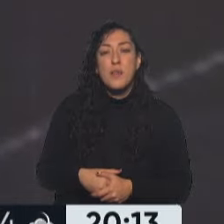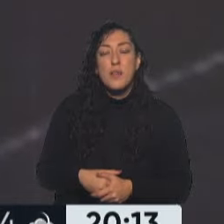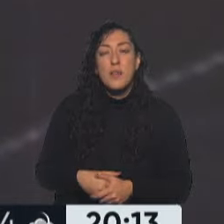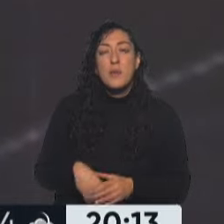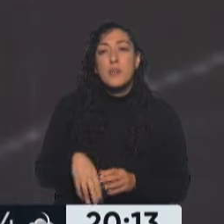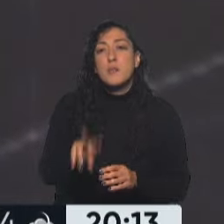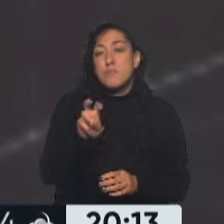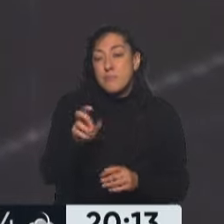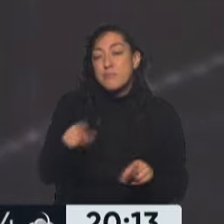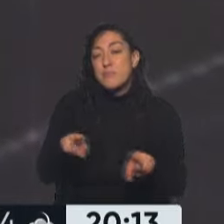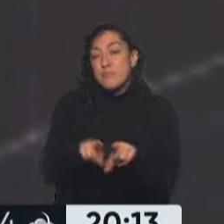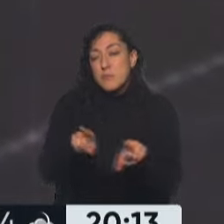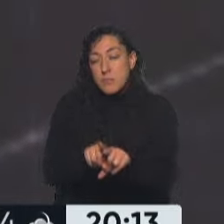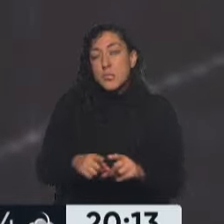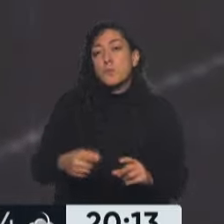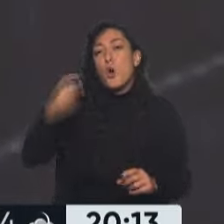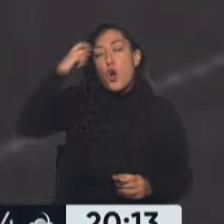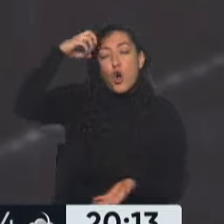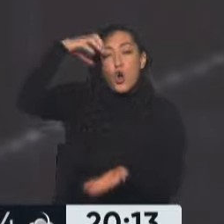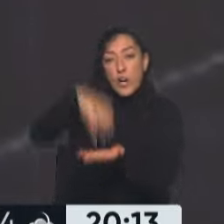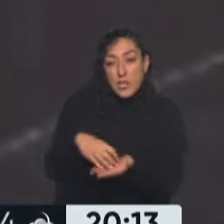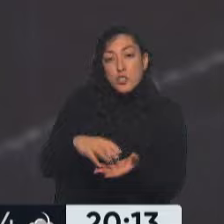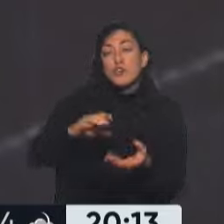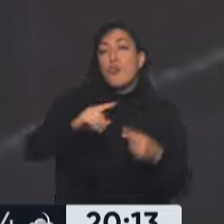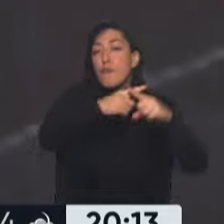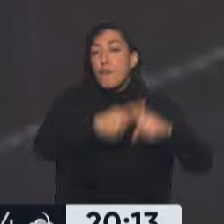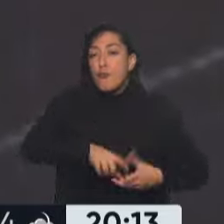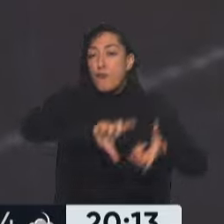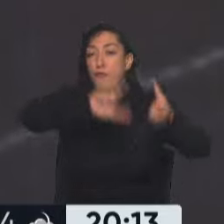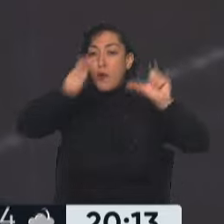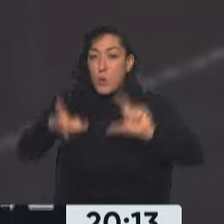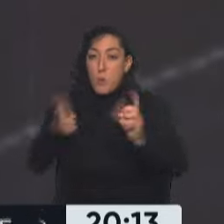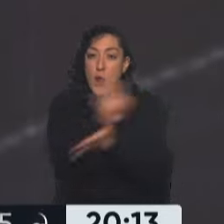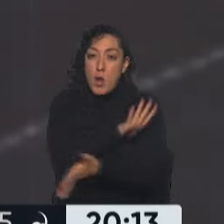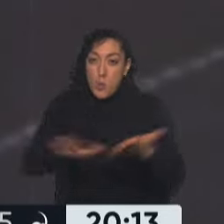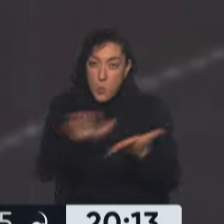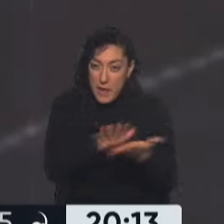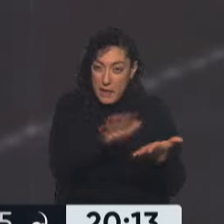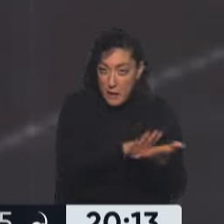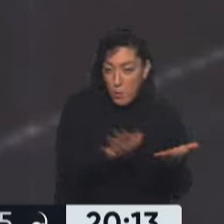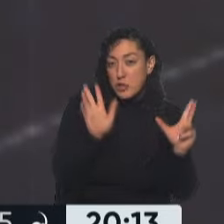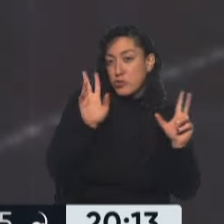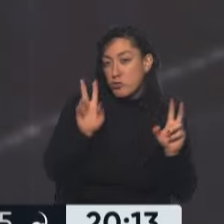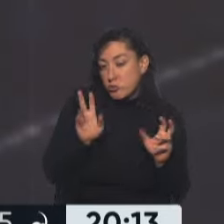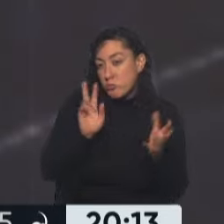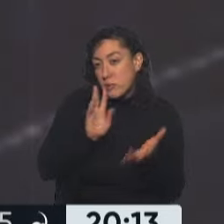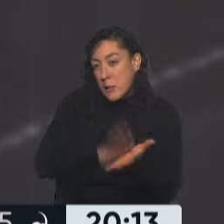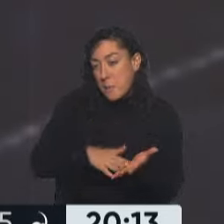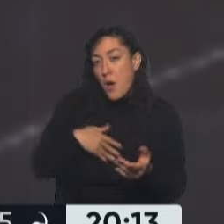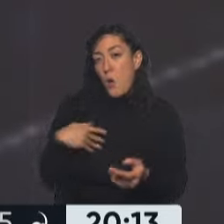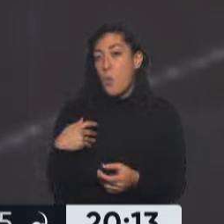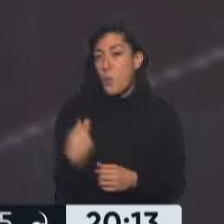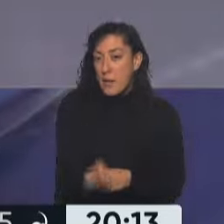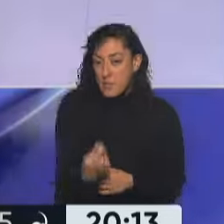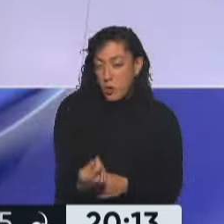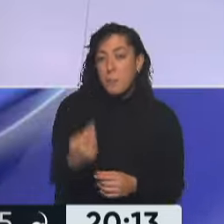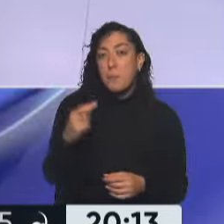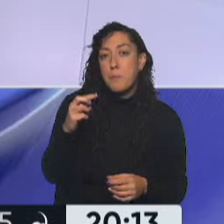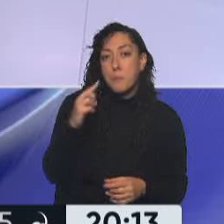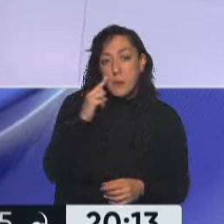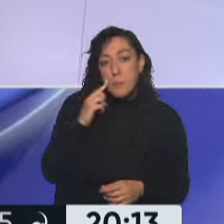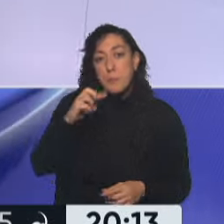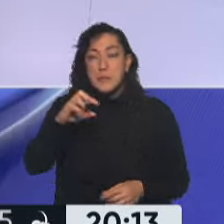negativas que tuvo en el Congreso, una nueva fórmula previsional con ajustes en base al índice de precios al consumidor, a la inflación,